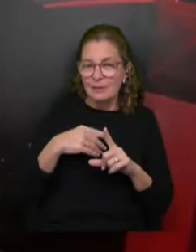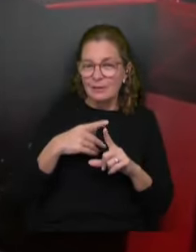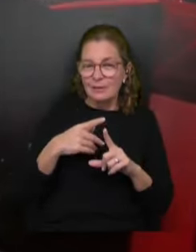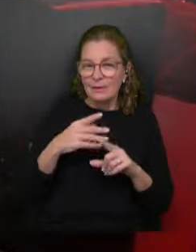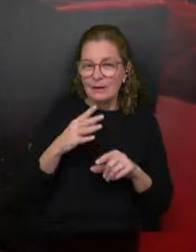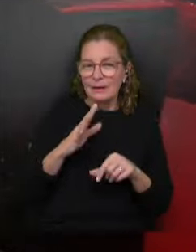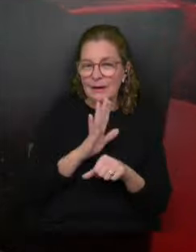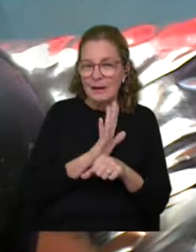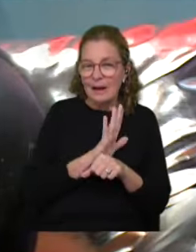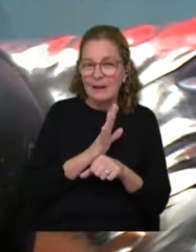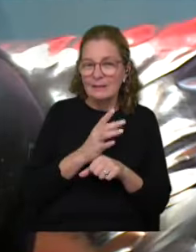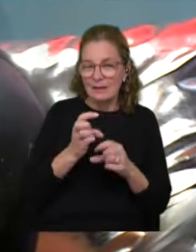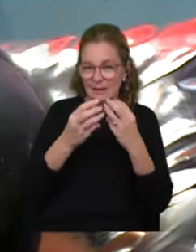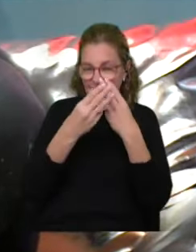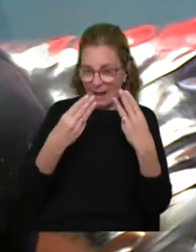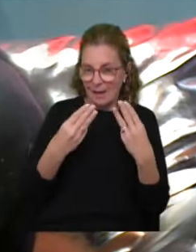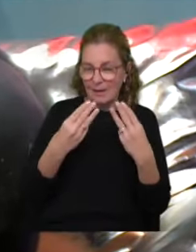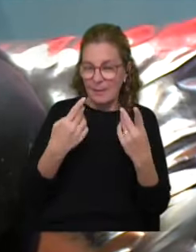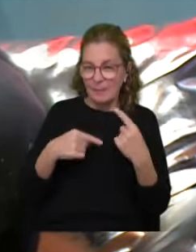el arte en general.